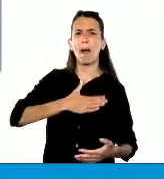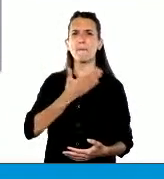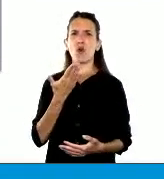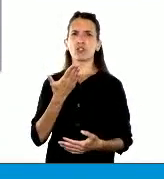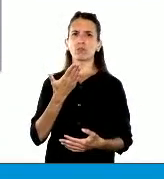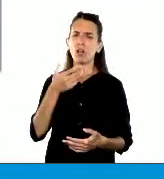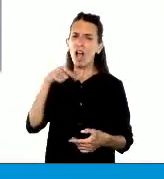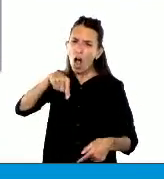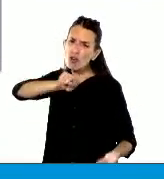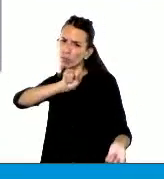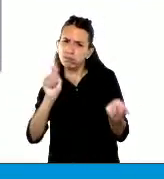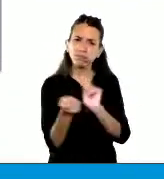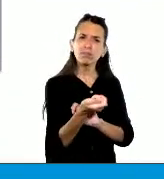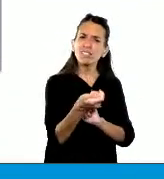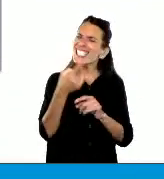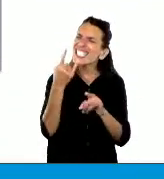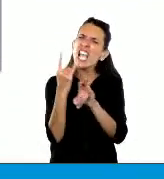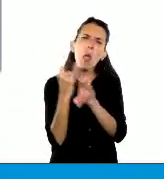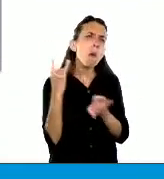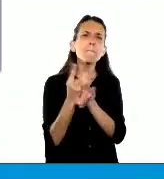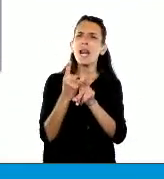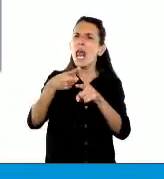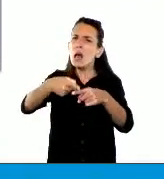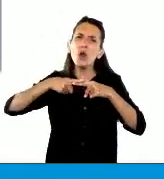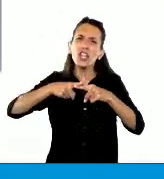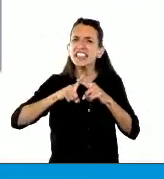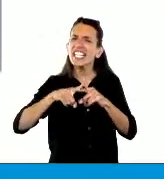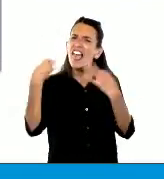siempre es importante que la política recuerde